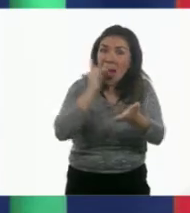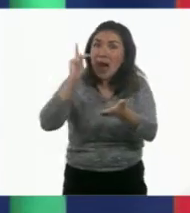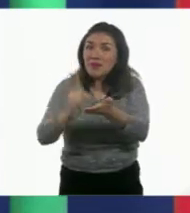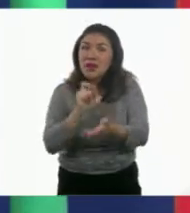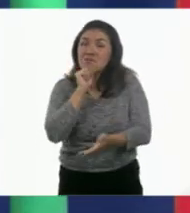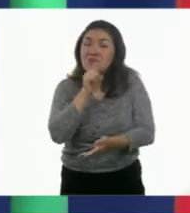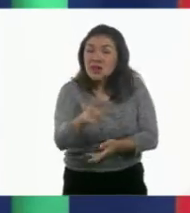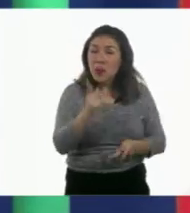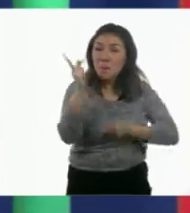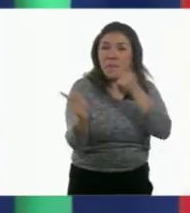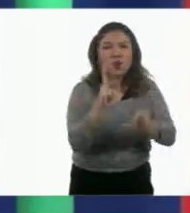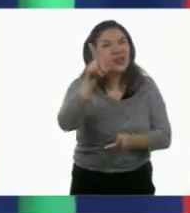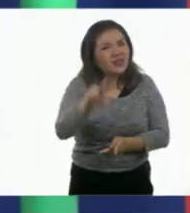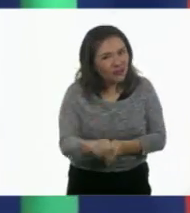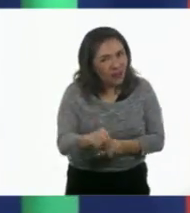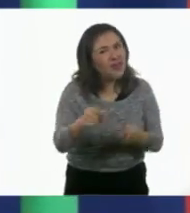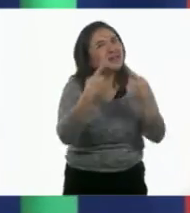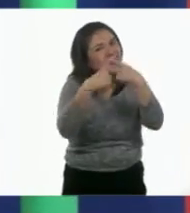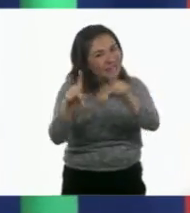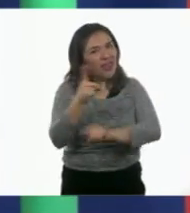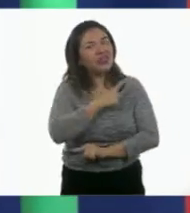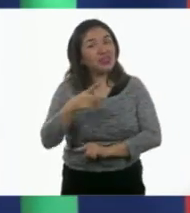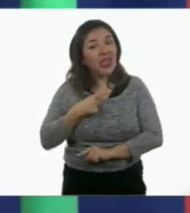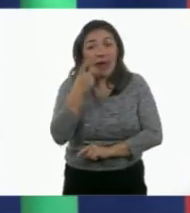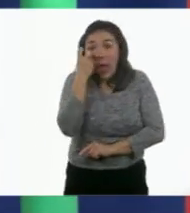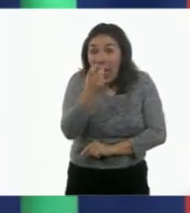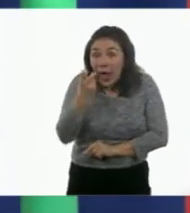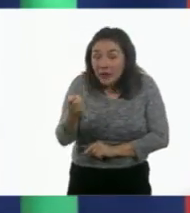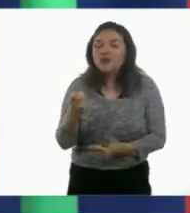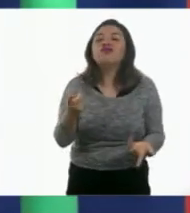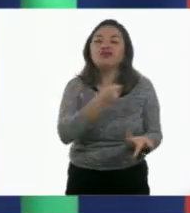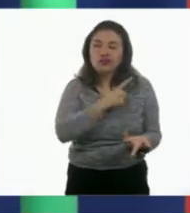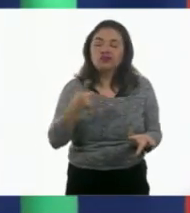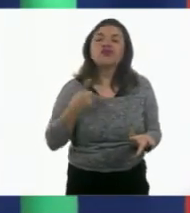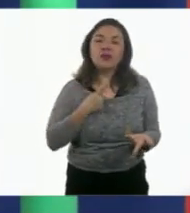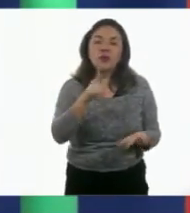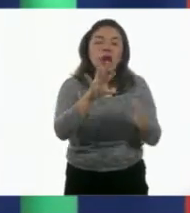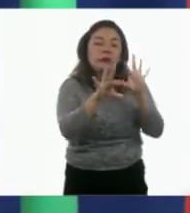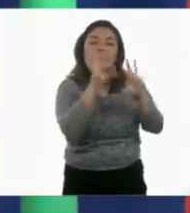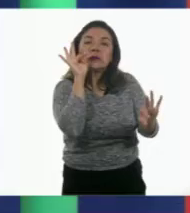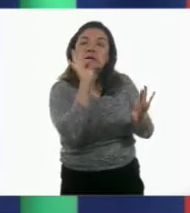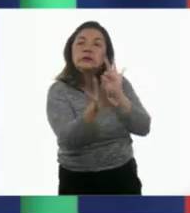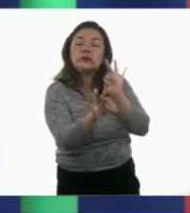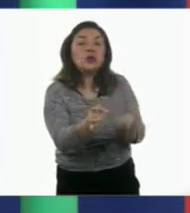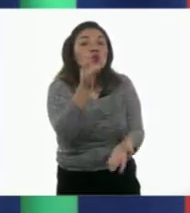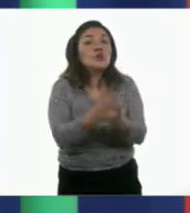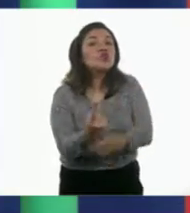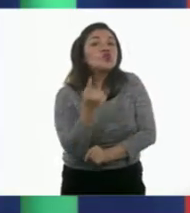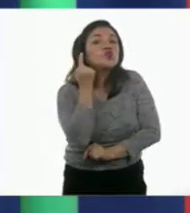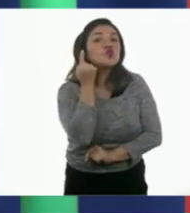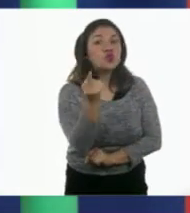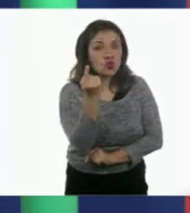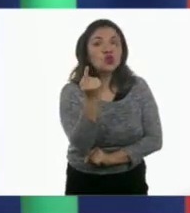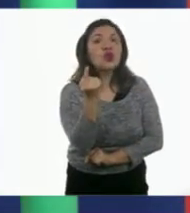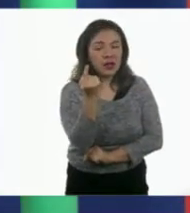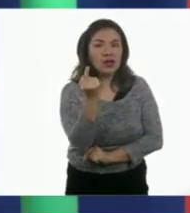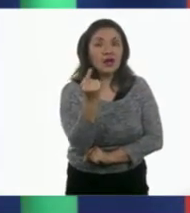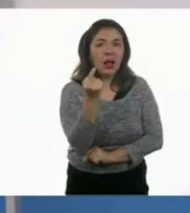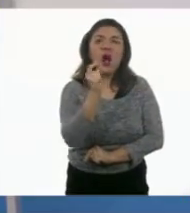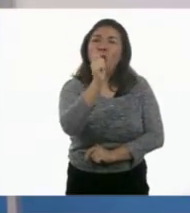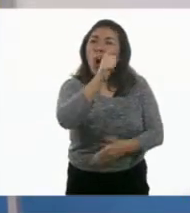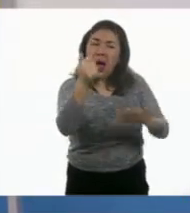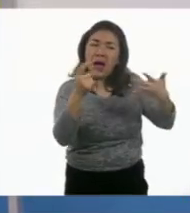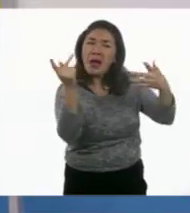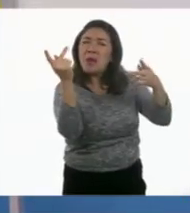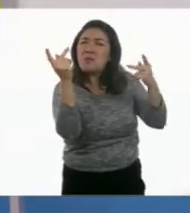tus preguntas. Oh, wow. ¿Sí? En esos casos, vas a tener que elegir solo una y eliminar las